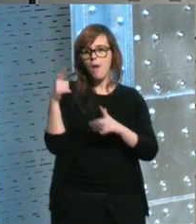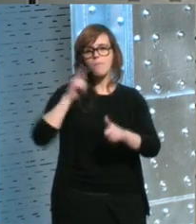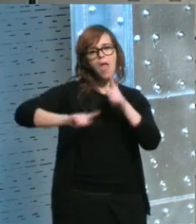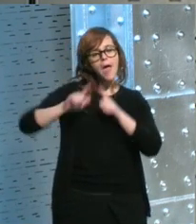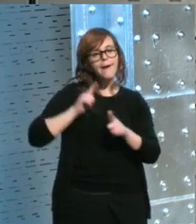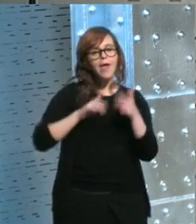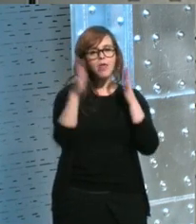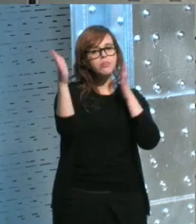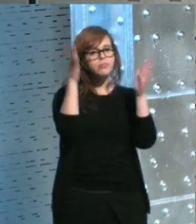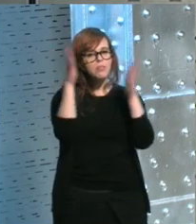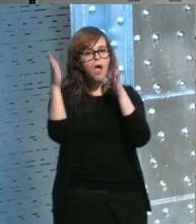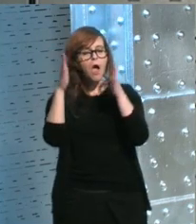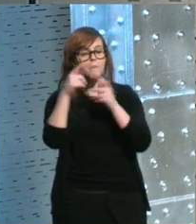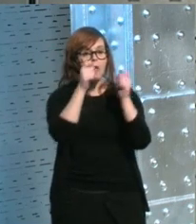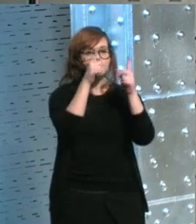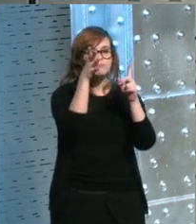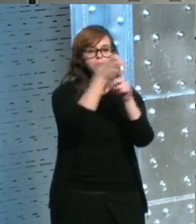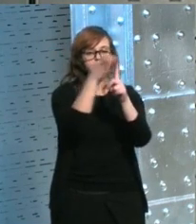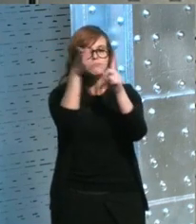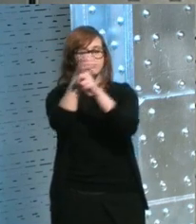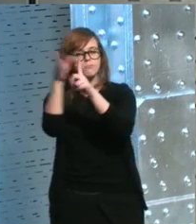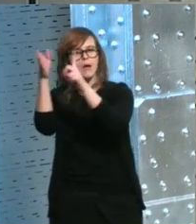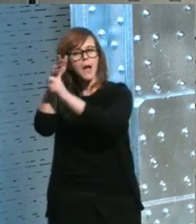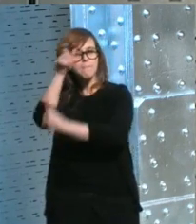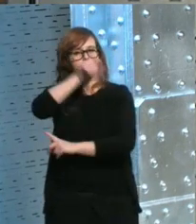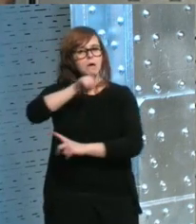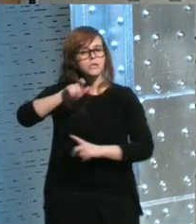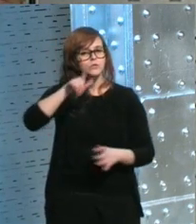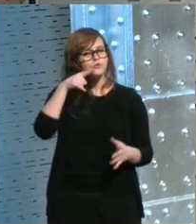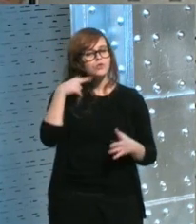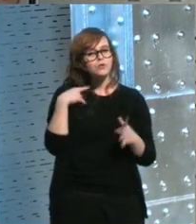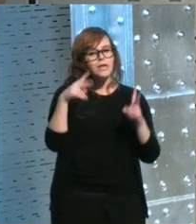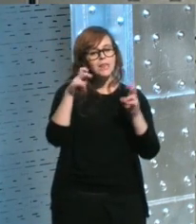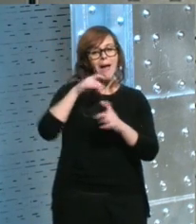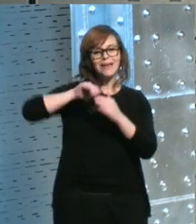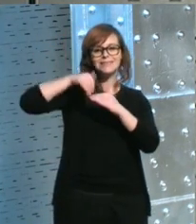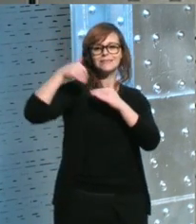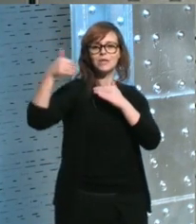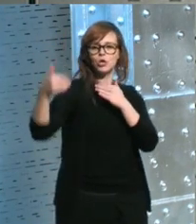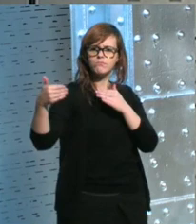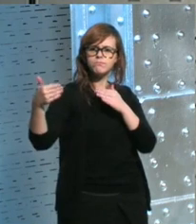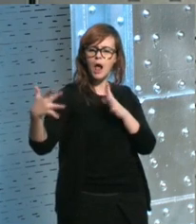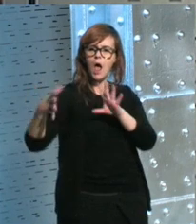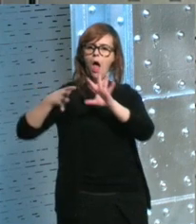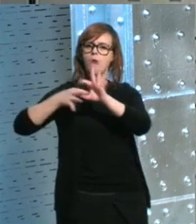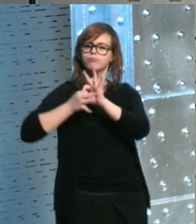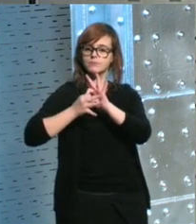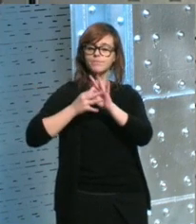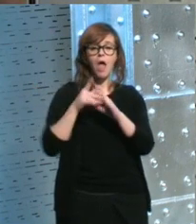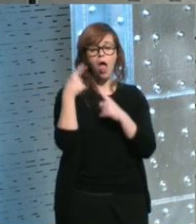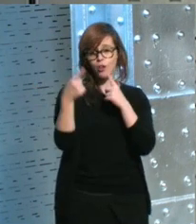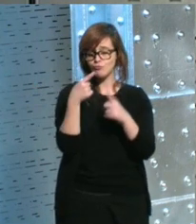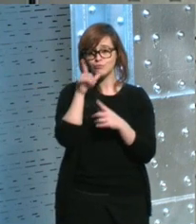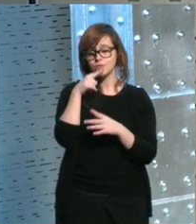viaje gente que con una fuerte relación con el exterior. Hay los